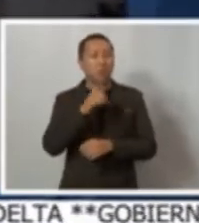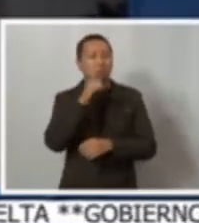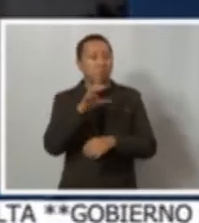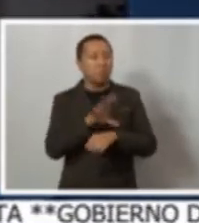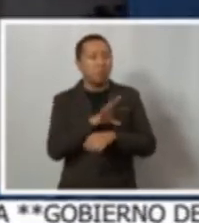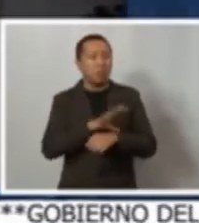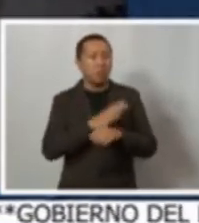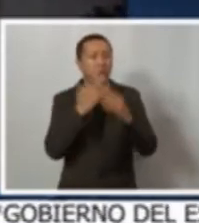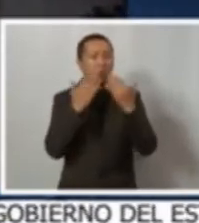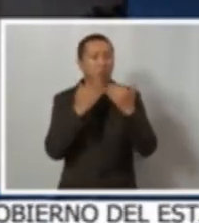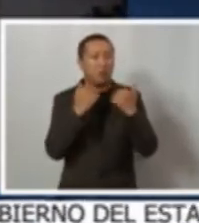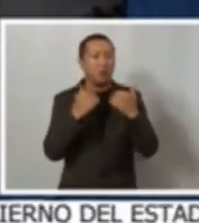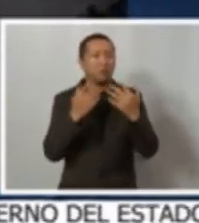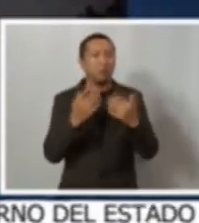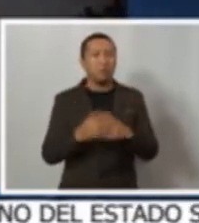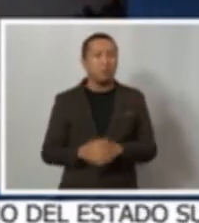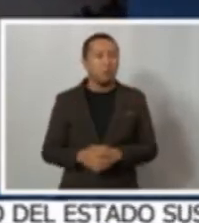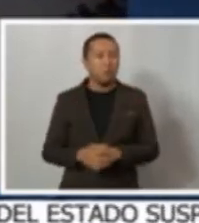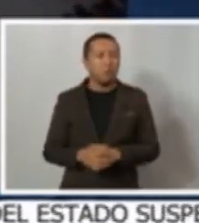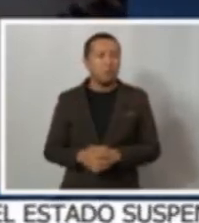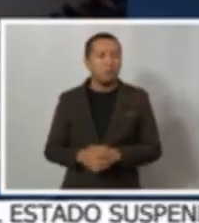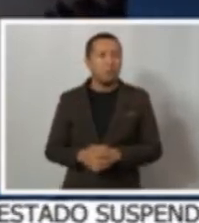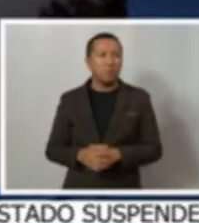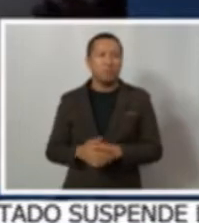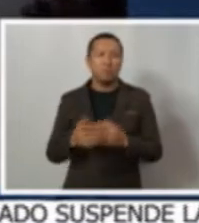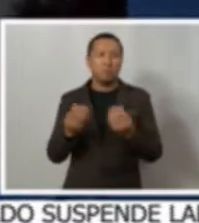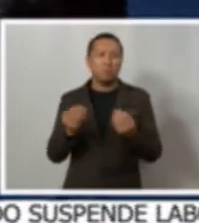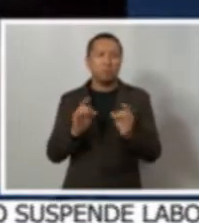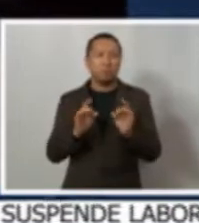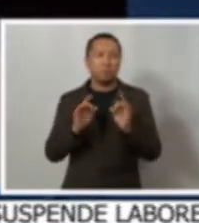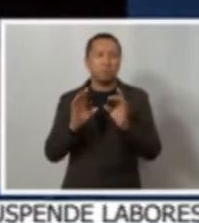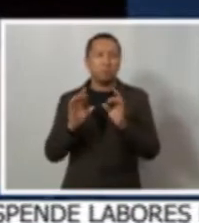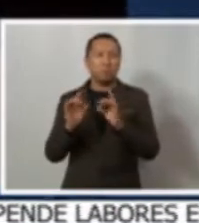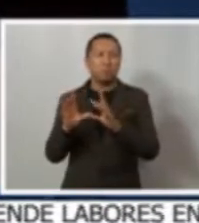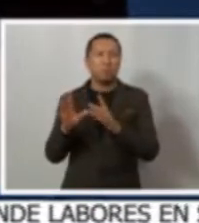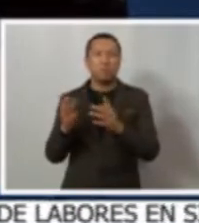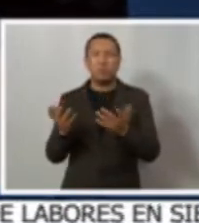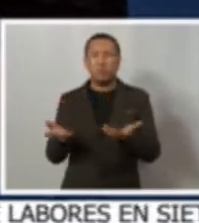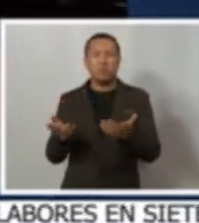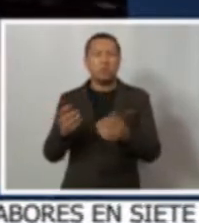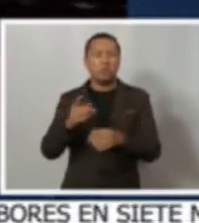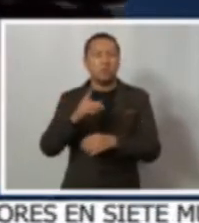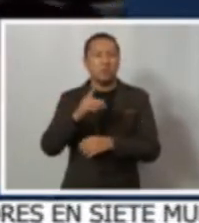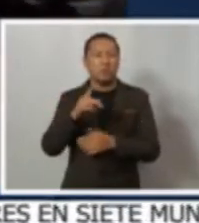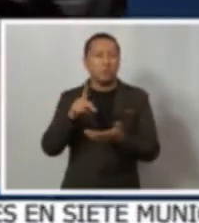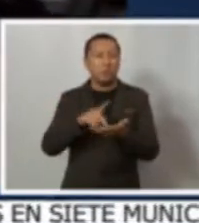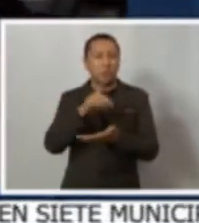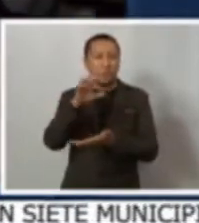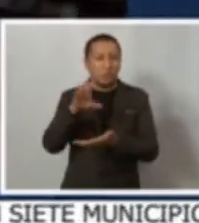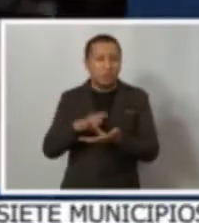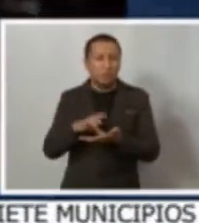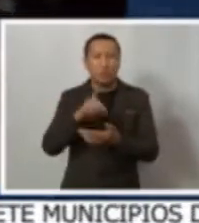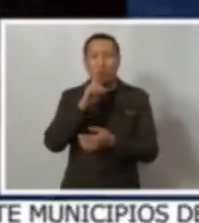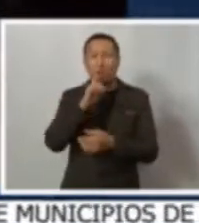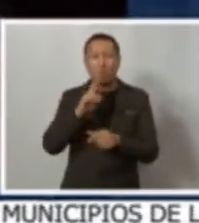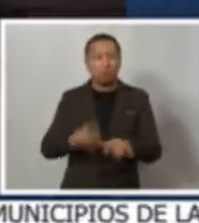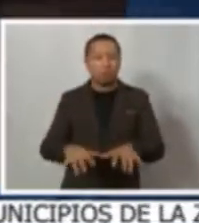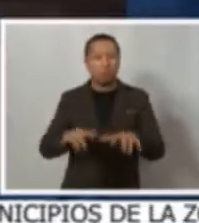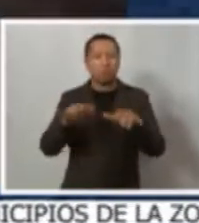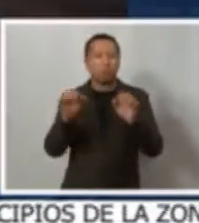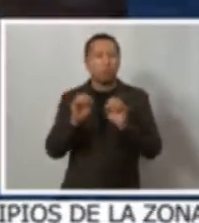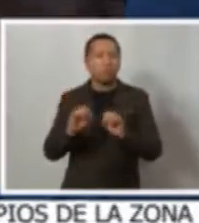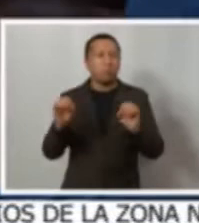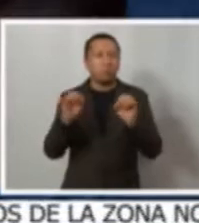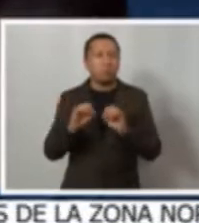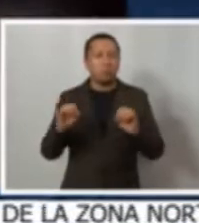Mundo, que bueno, ya sabe usted de repente que no se está inundando Playa del Carmen, pues afortunadamente, ¿no? Que no se